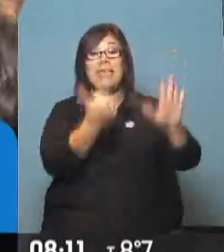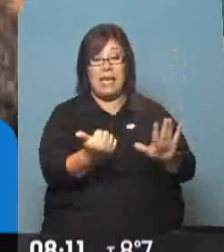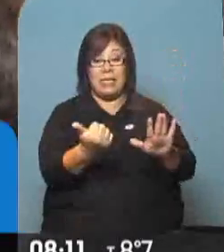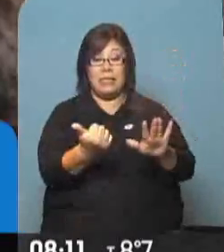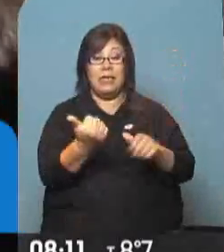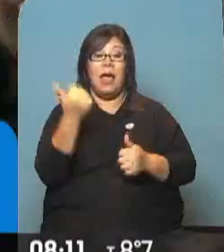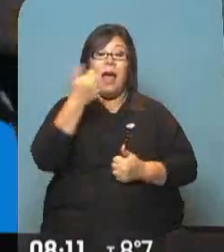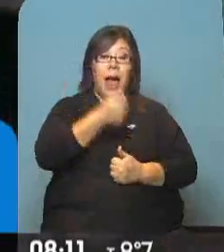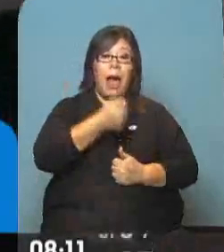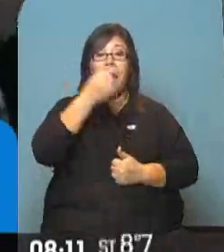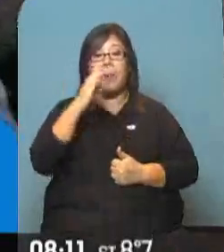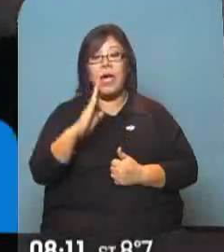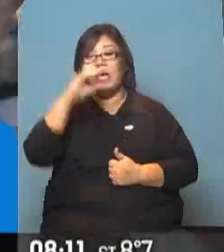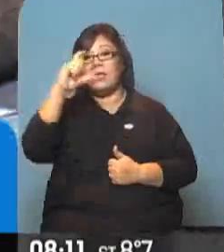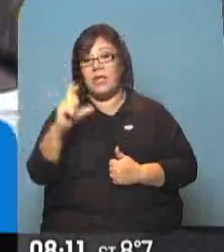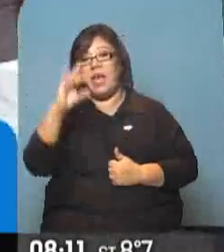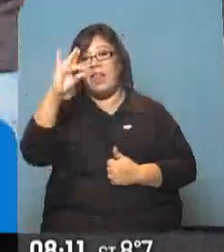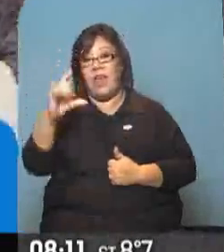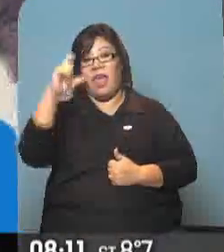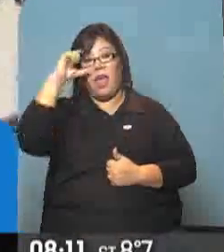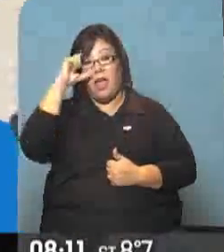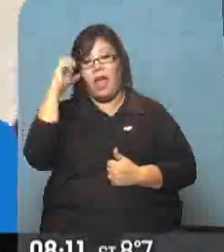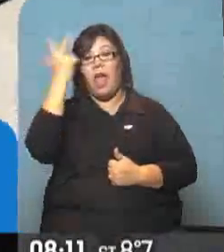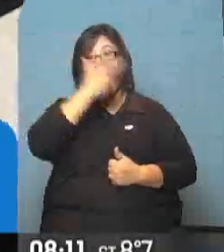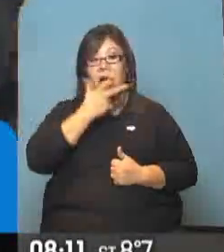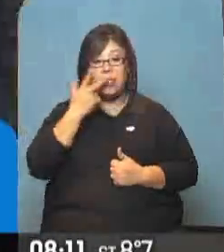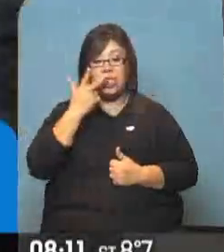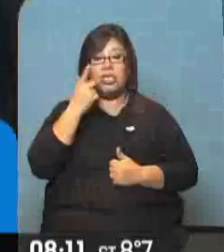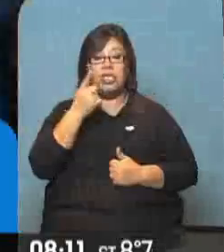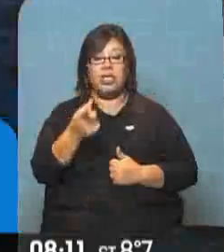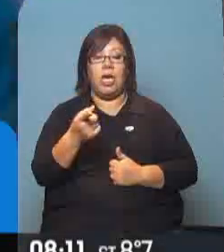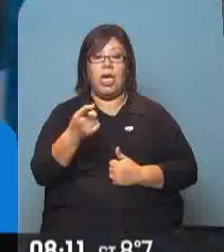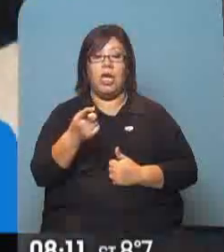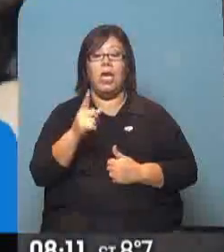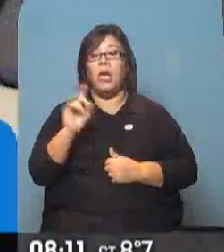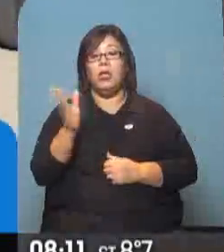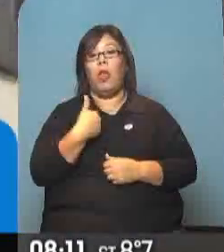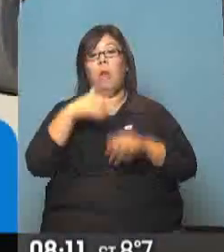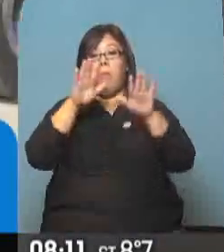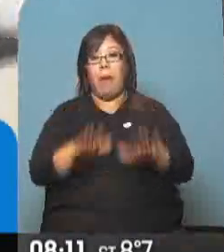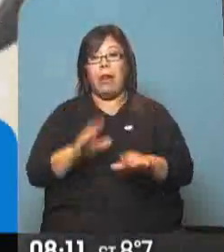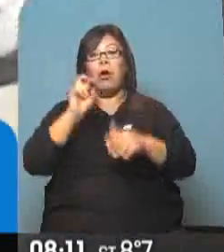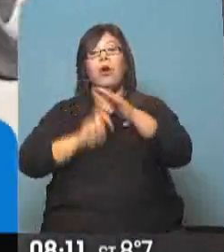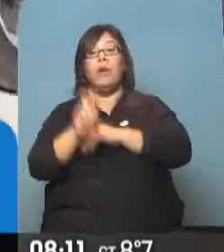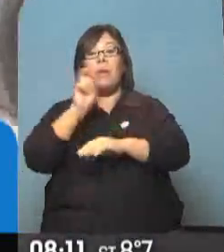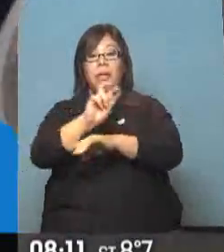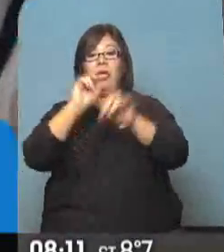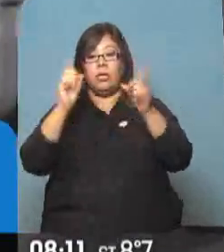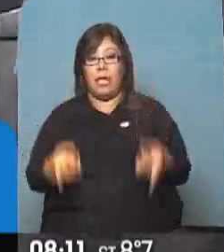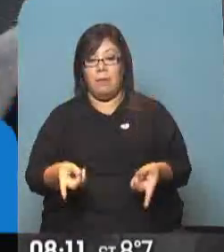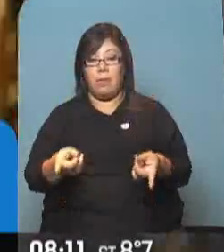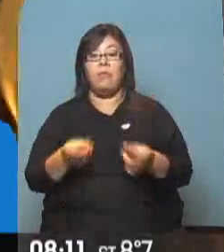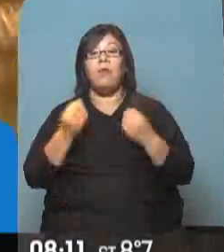La protesta de los metrodelegados comenzó hace un mes en rechazo al acuerdo paritario que prevé un aumento salarial del 15% firmado por la